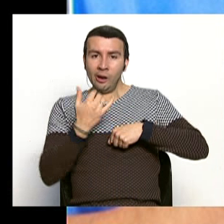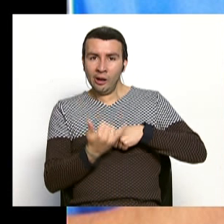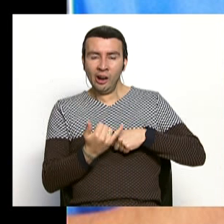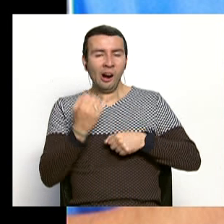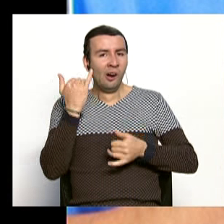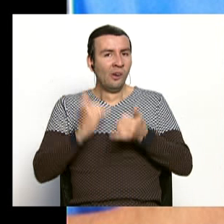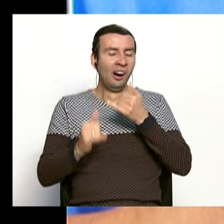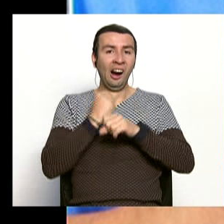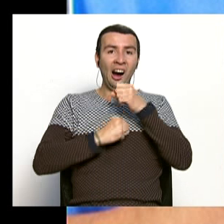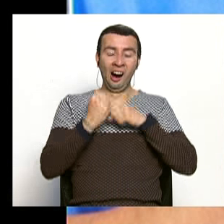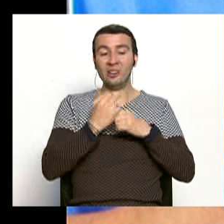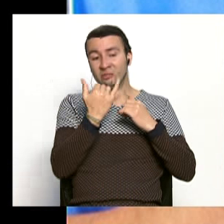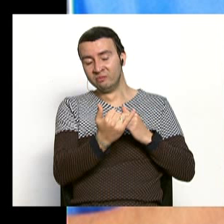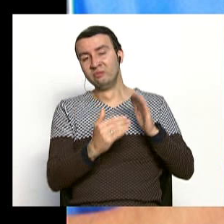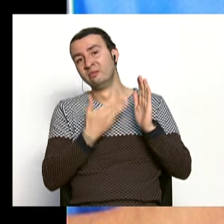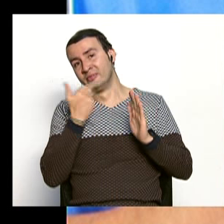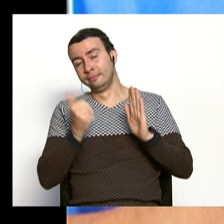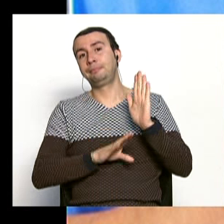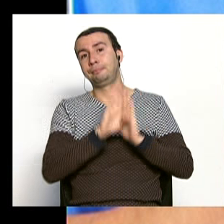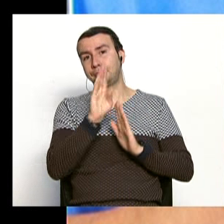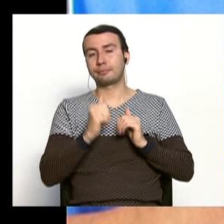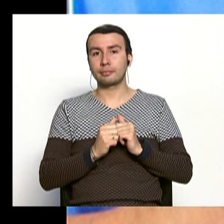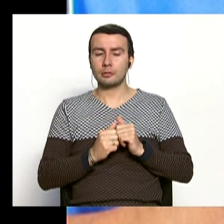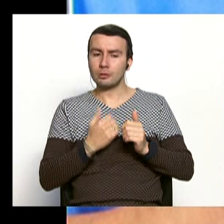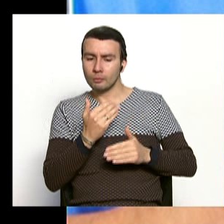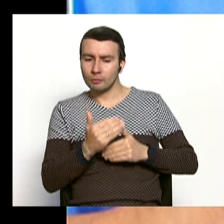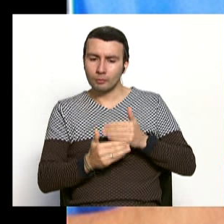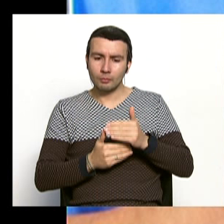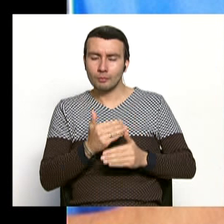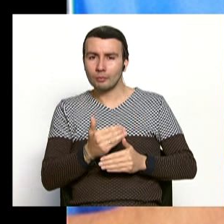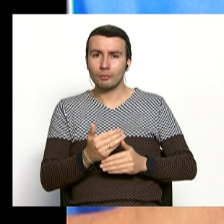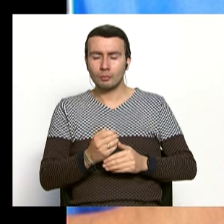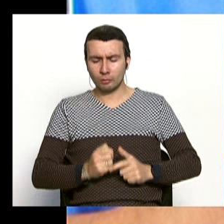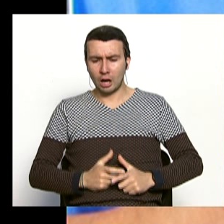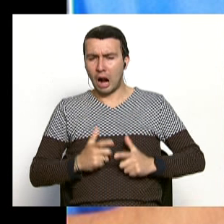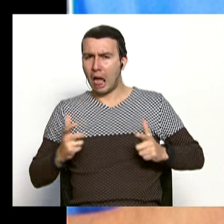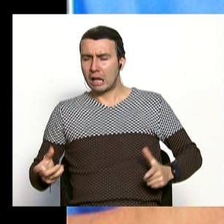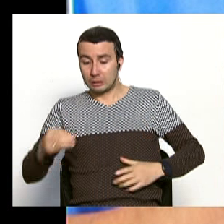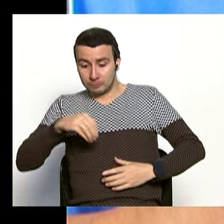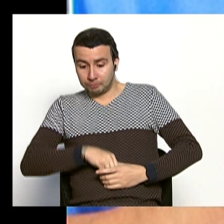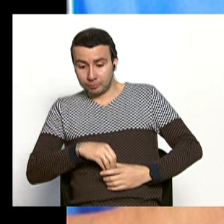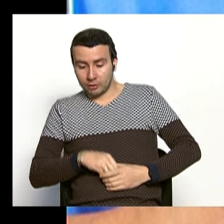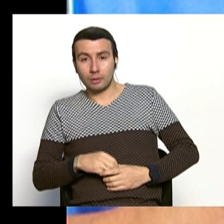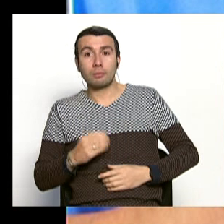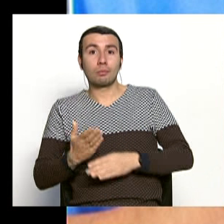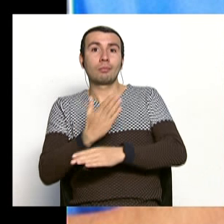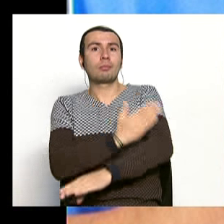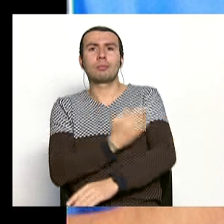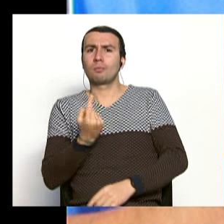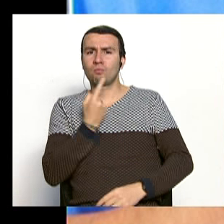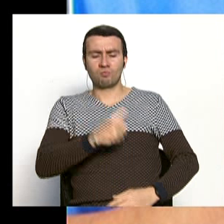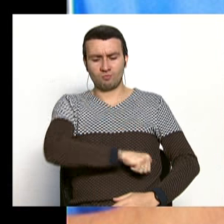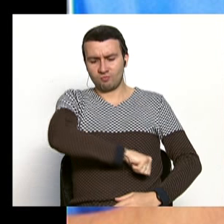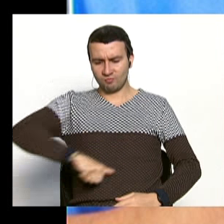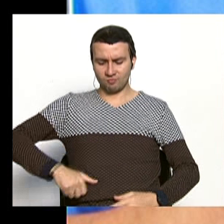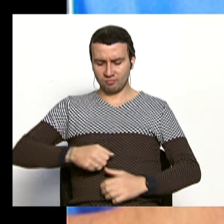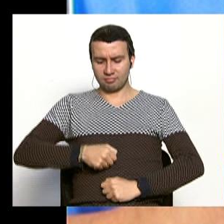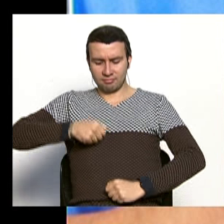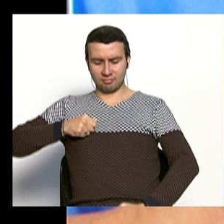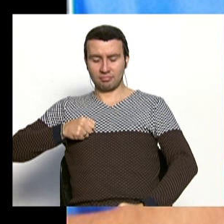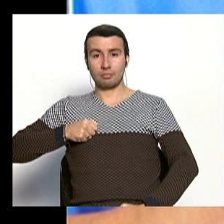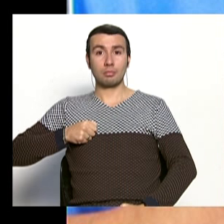los últimos años porque pasamos de hacer unos procedimientos muy grandes que no se podían hacer sino por por vía abierta hacer los